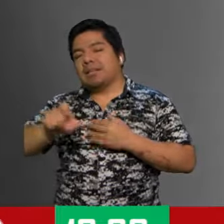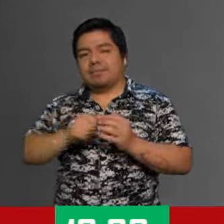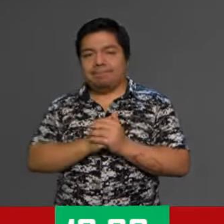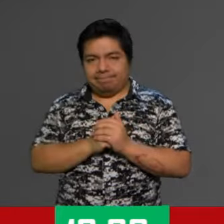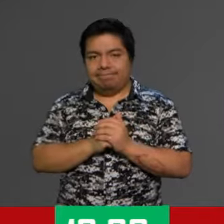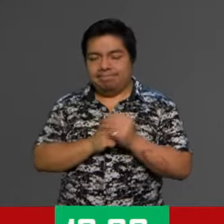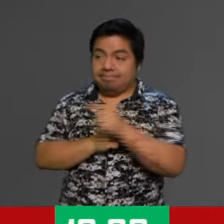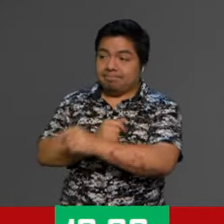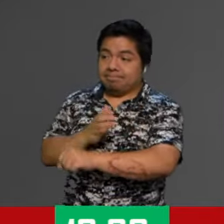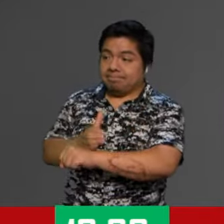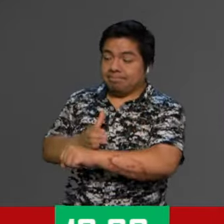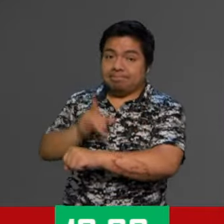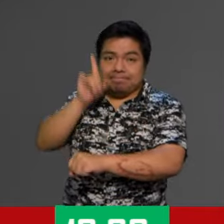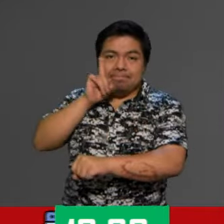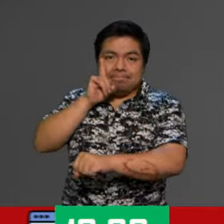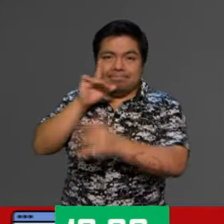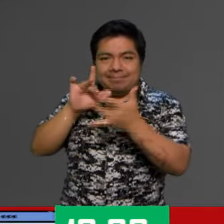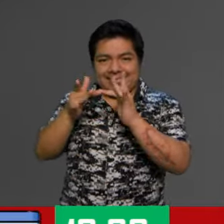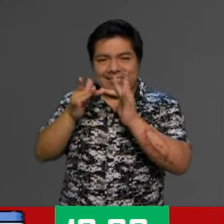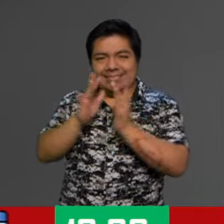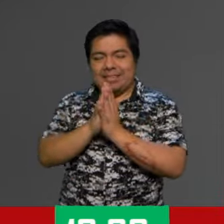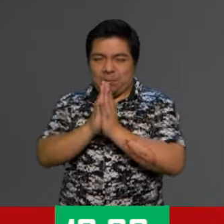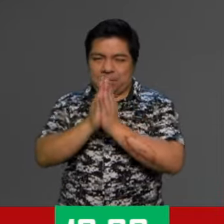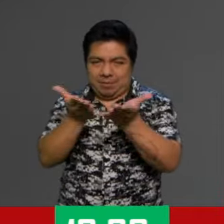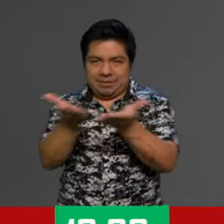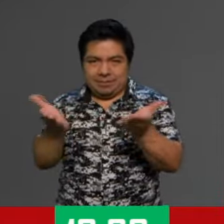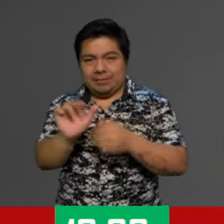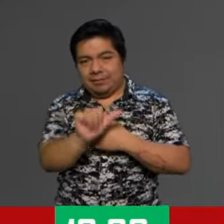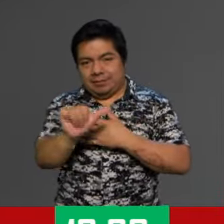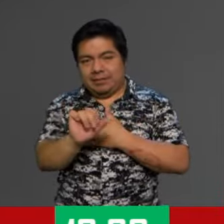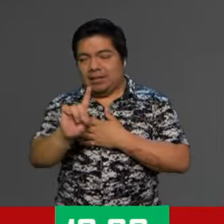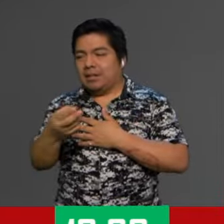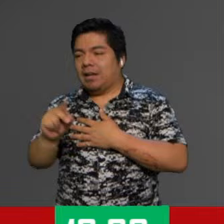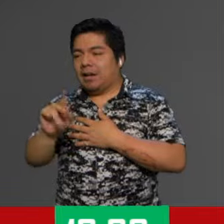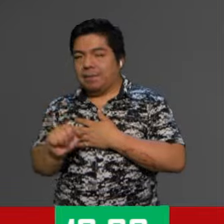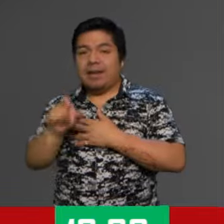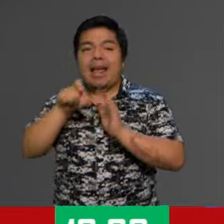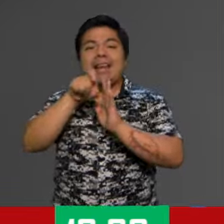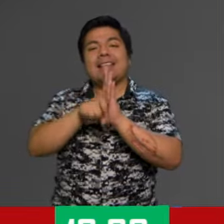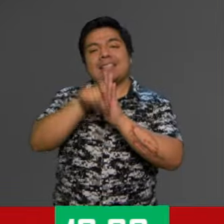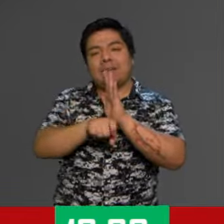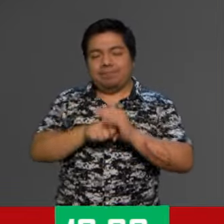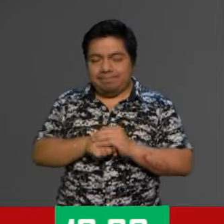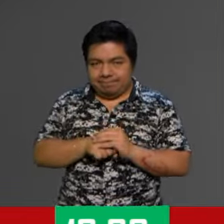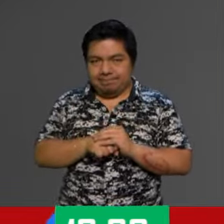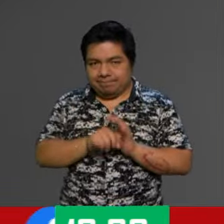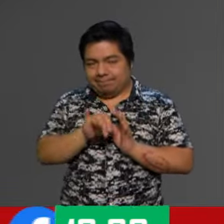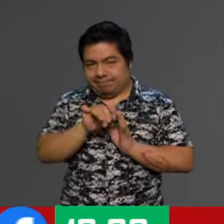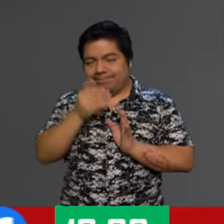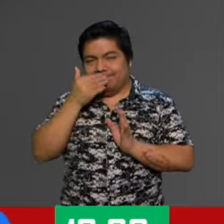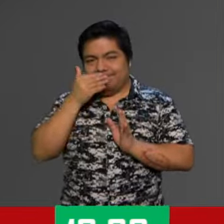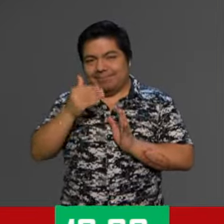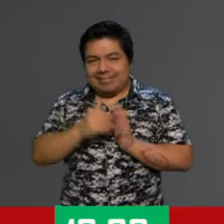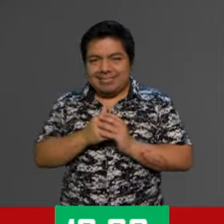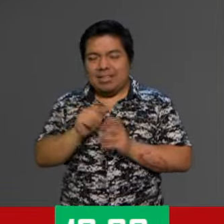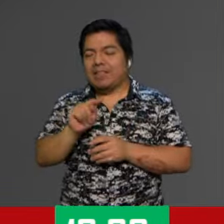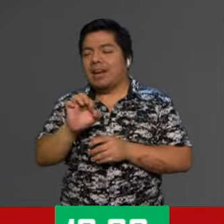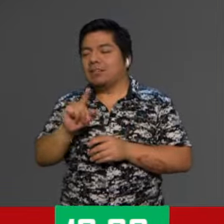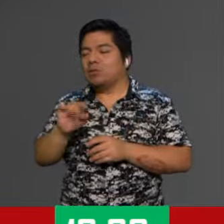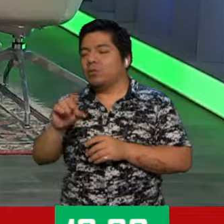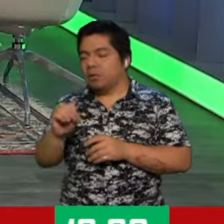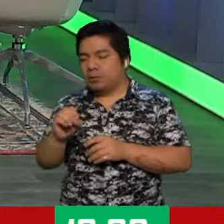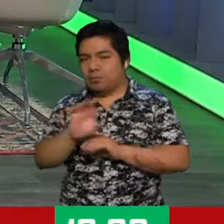la compañera, pues, sus redes. Arroba soy Kadri en Instagram. Ahí está. Ahí está. Translúcido ya